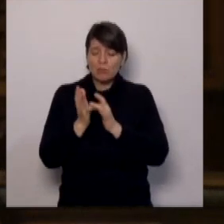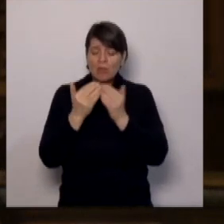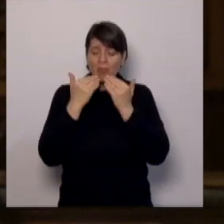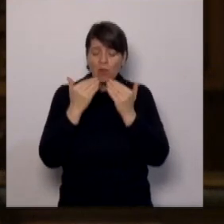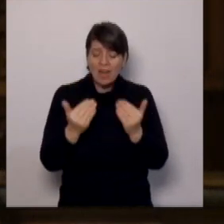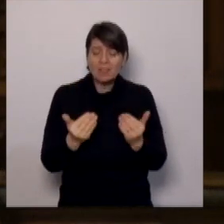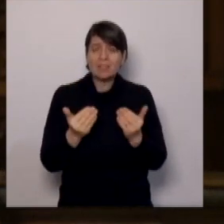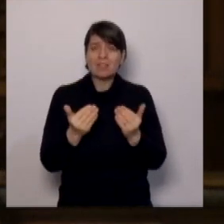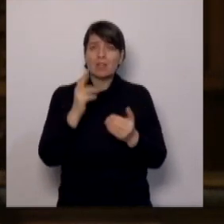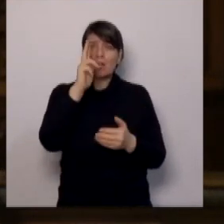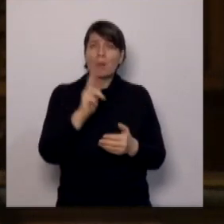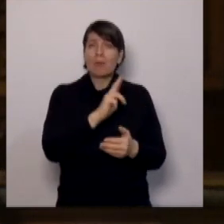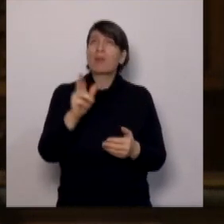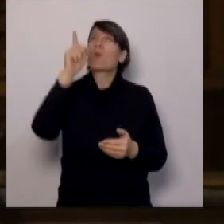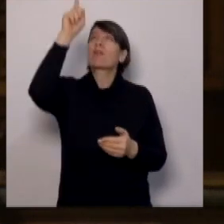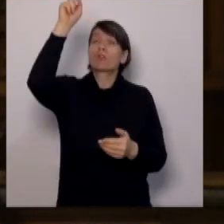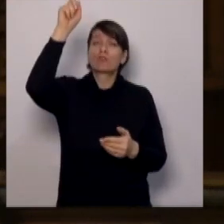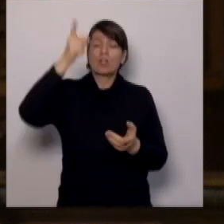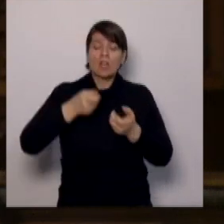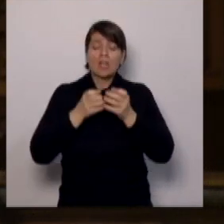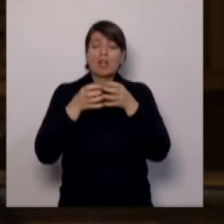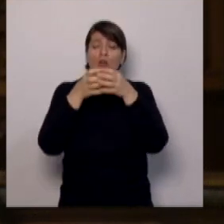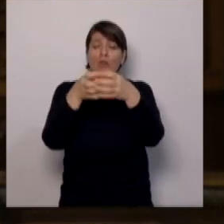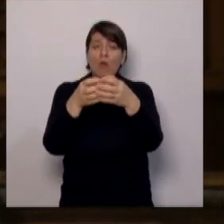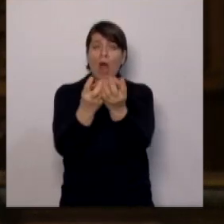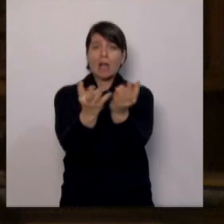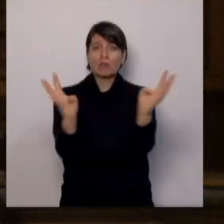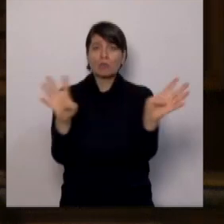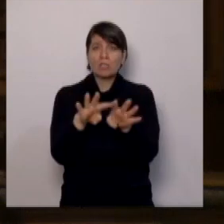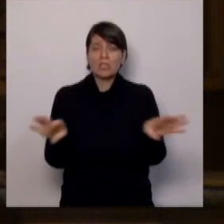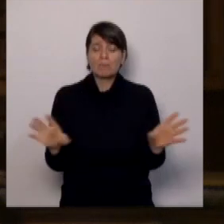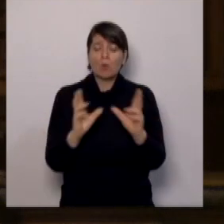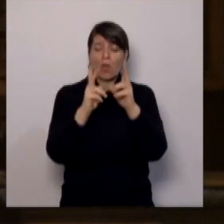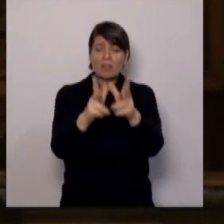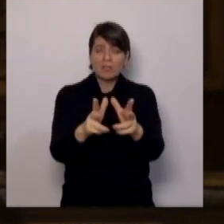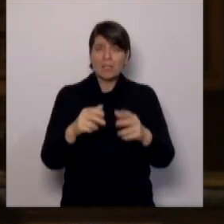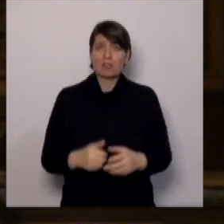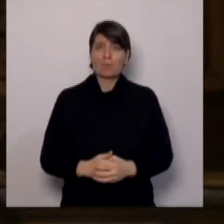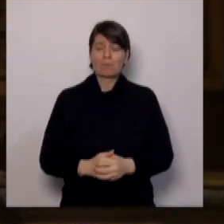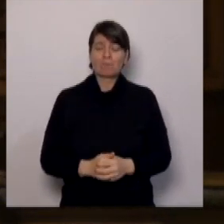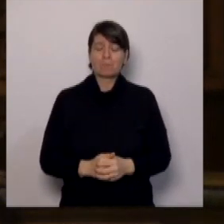dando gracias, te bendijo y lo dio a sus discípulos, diciendo: